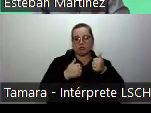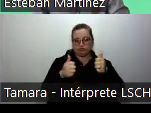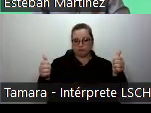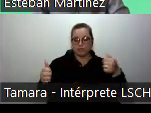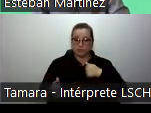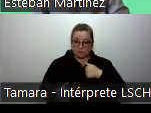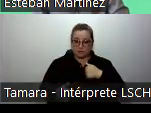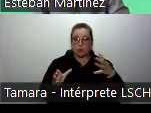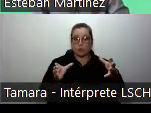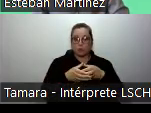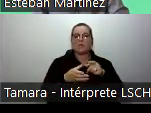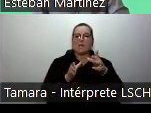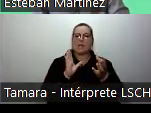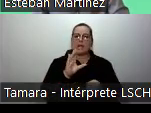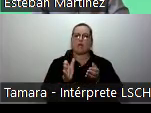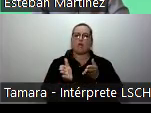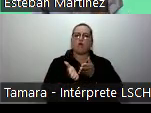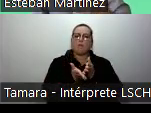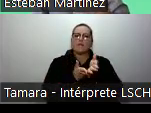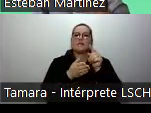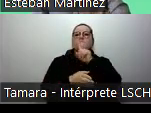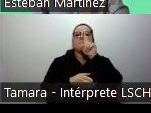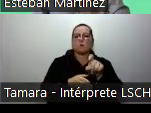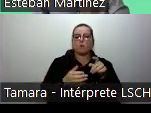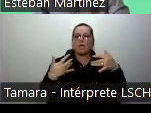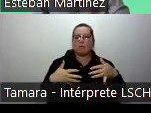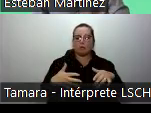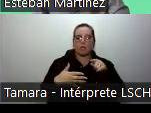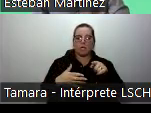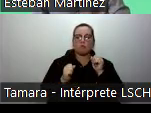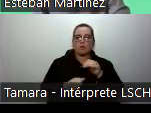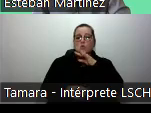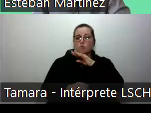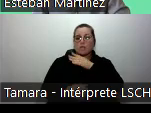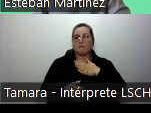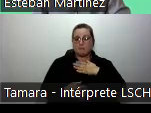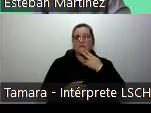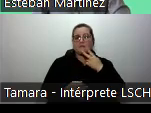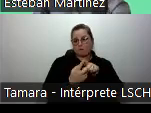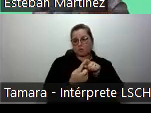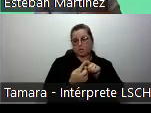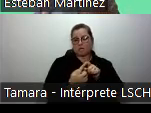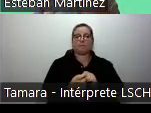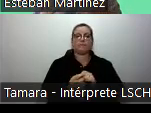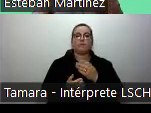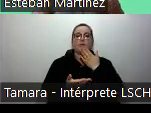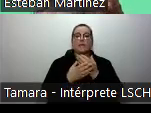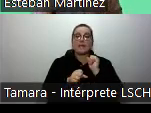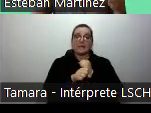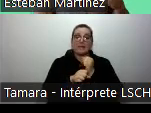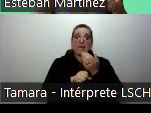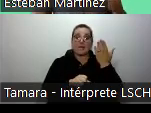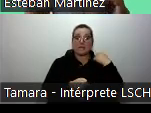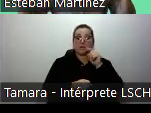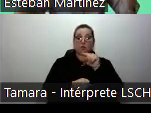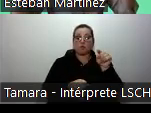nacen con esta pregunta y Así de importante puede ser y se puede usar en la vida personal en los talleres previos aprendiste